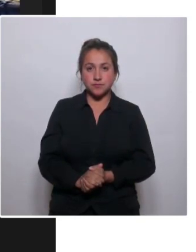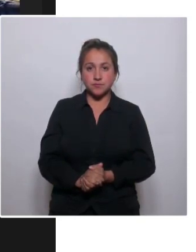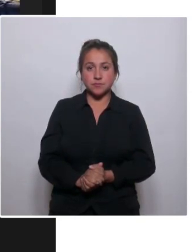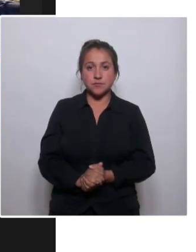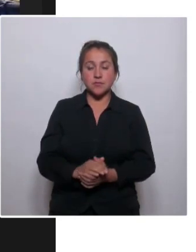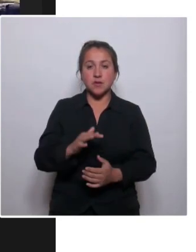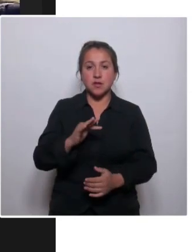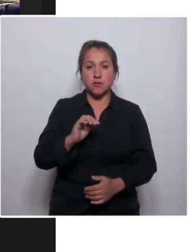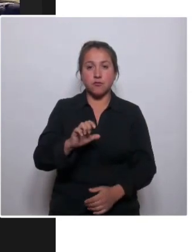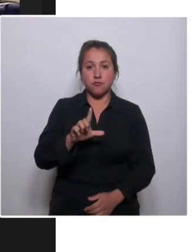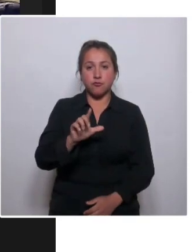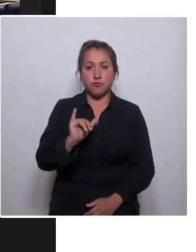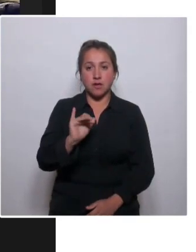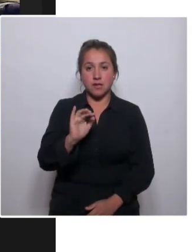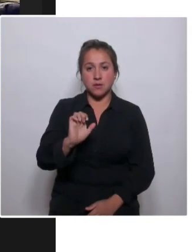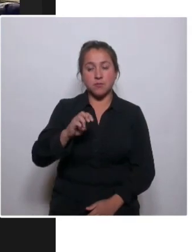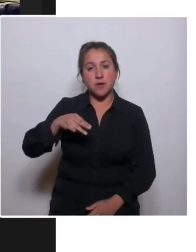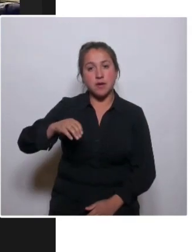Convencional Felipe Mena.